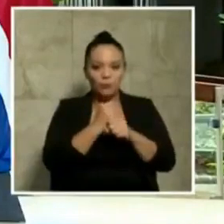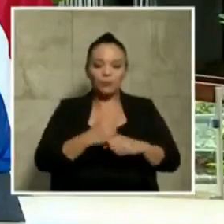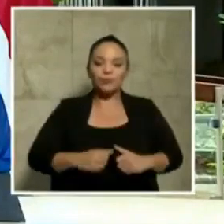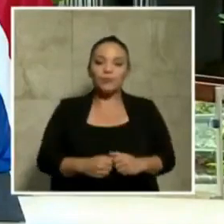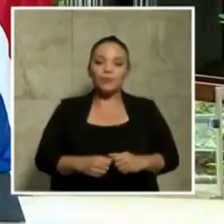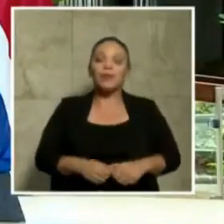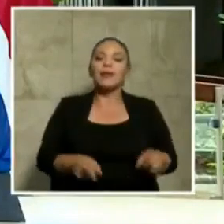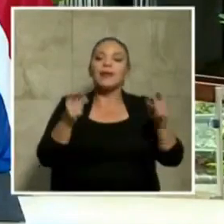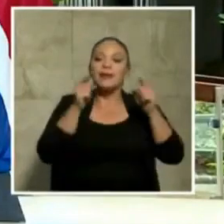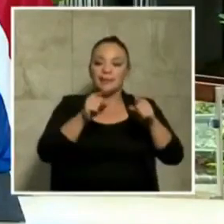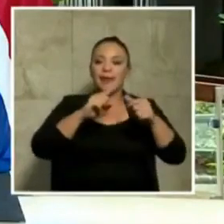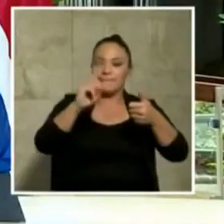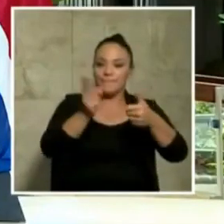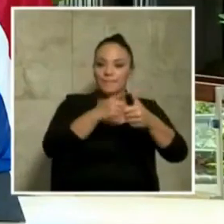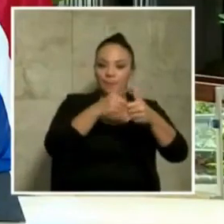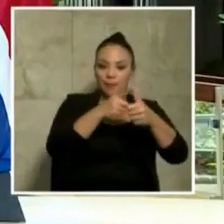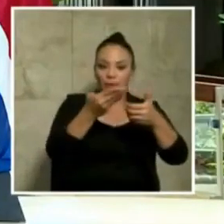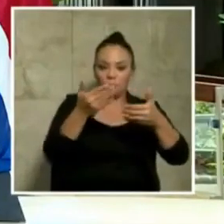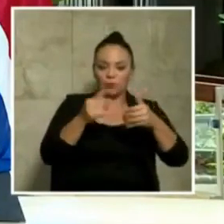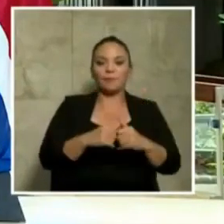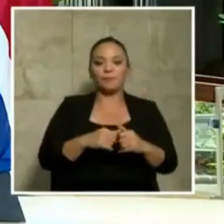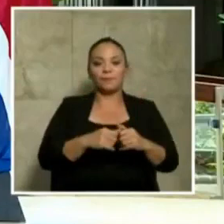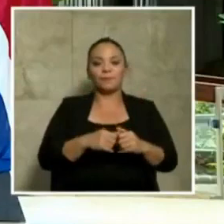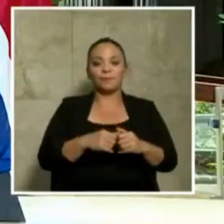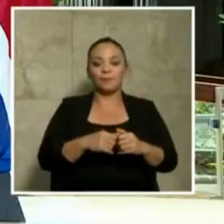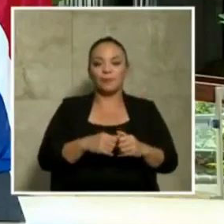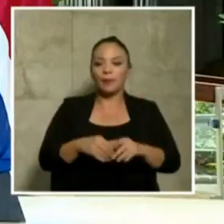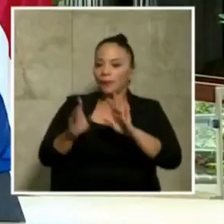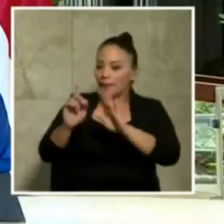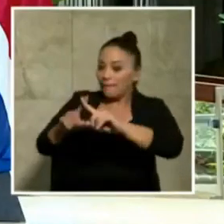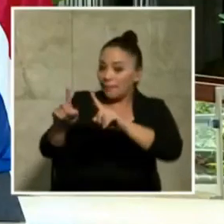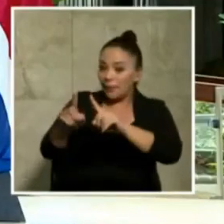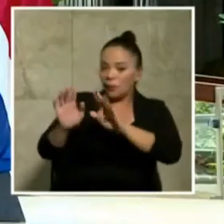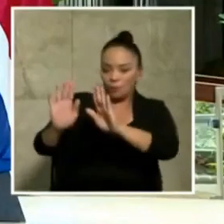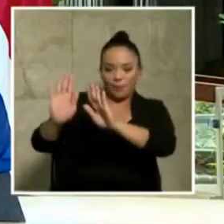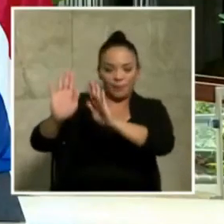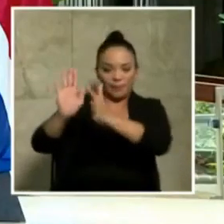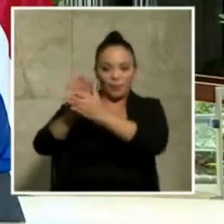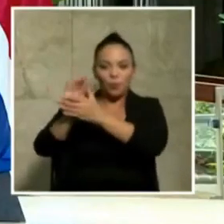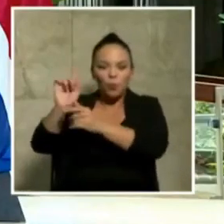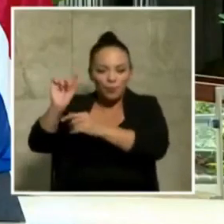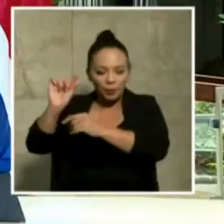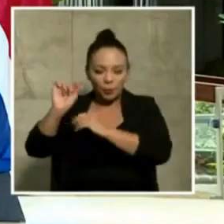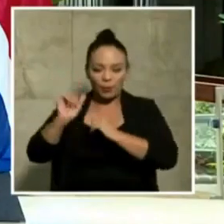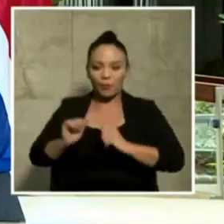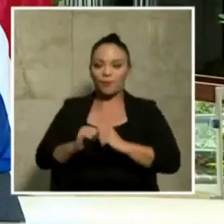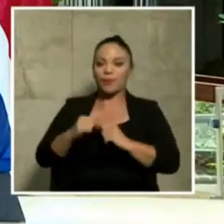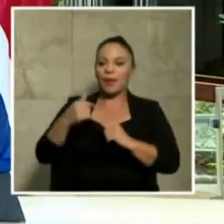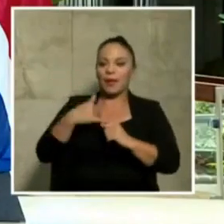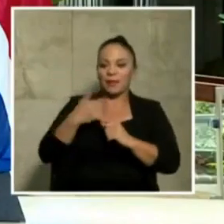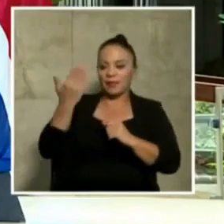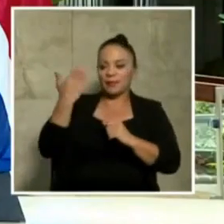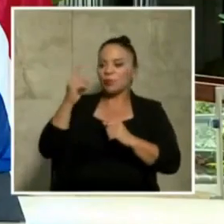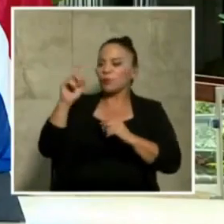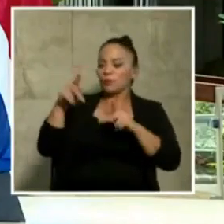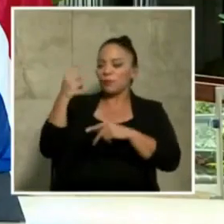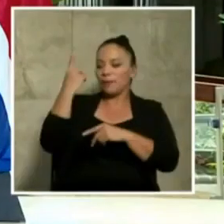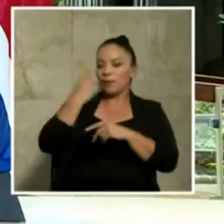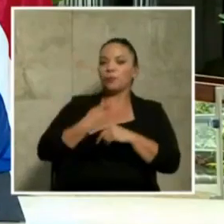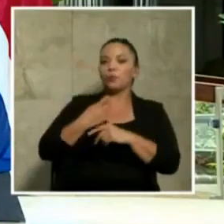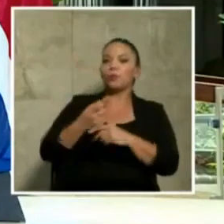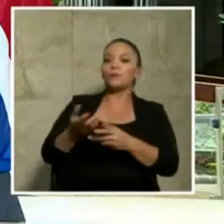Esa es la primera cosa, es el reconocimiento. Pero nos podemos quedar ahí un minutico. Sí, señor. Porque a mí me preguntó el otro día alguien, me dice, de